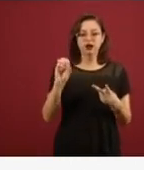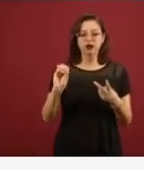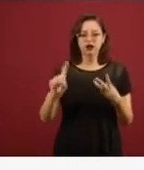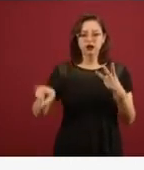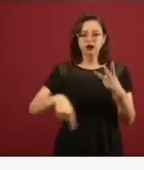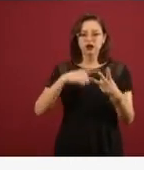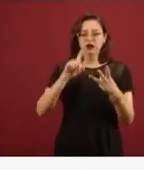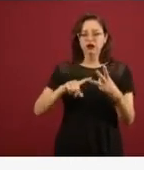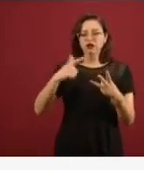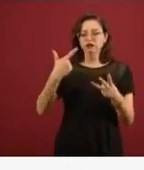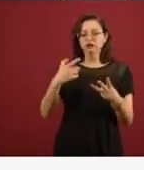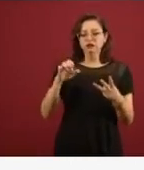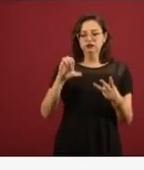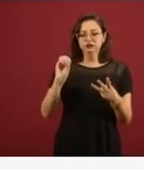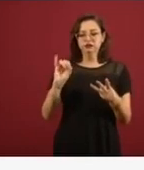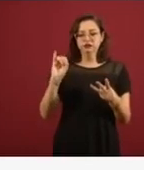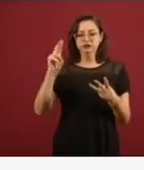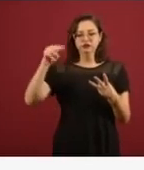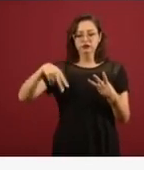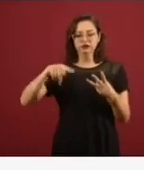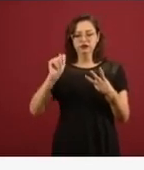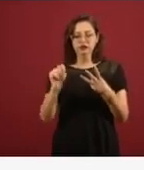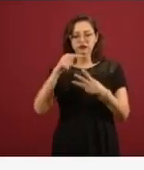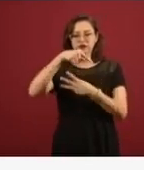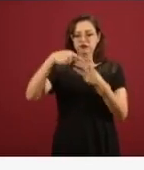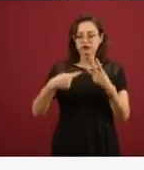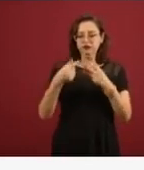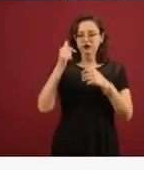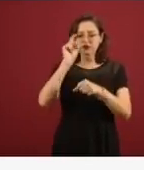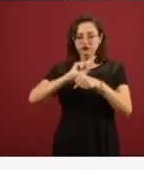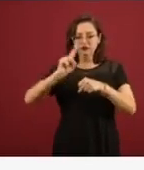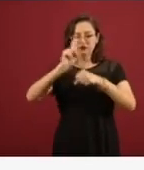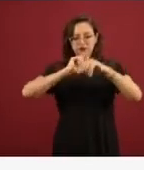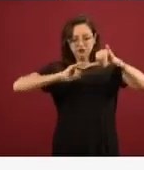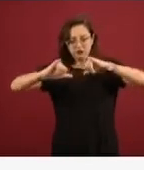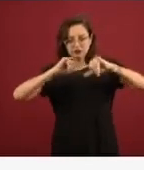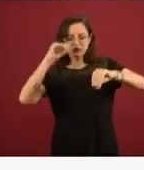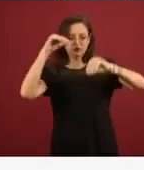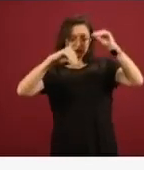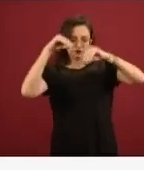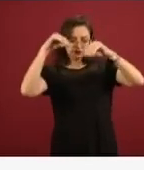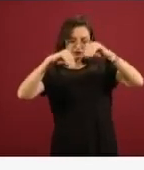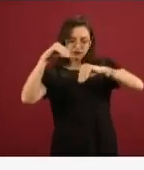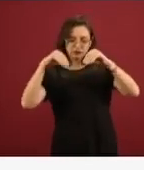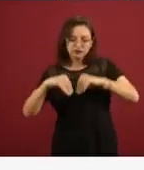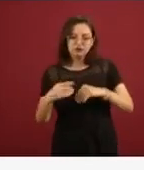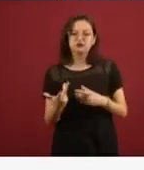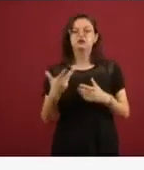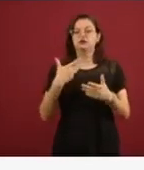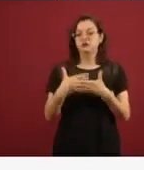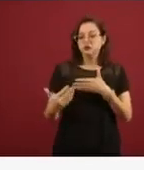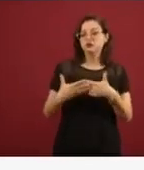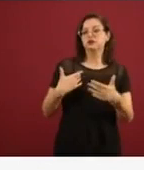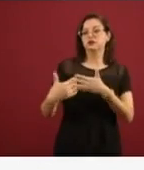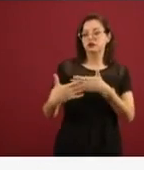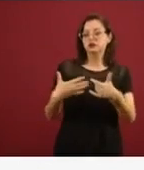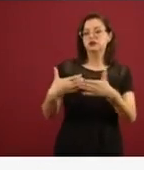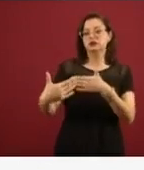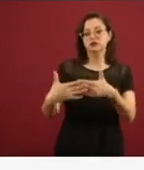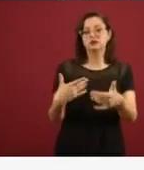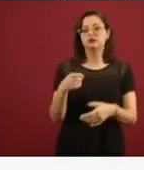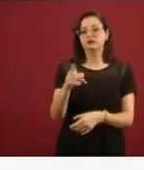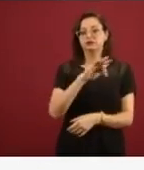están todos los días contribuyendo a que este mapa pueda ser actualizado y que se pueda tener. Este es el